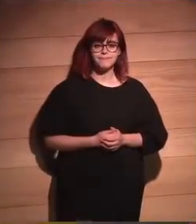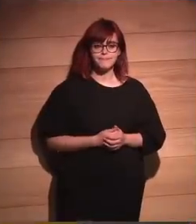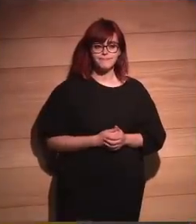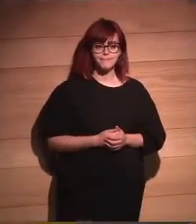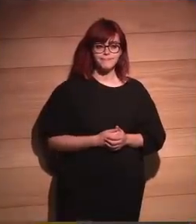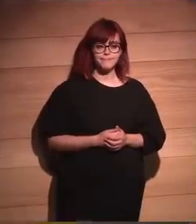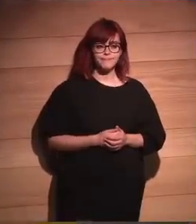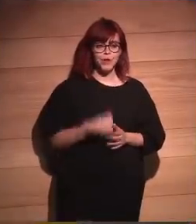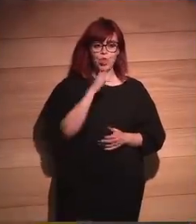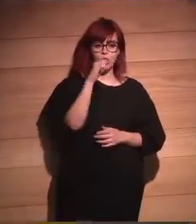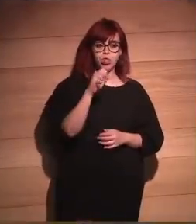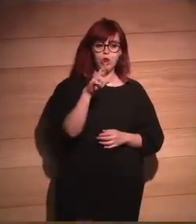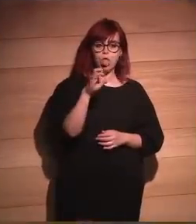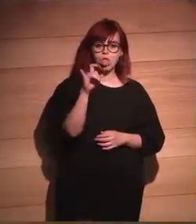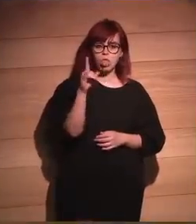A mí